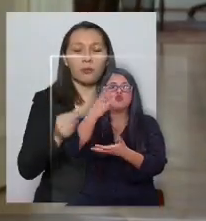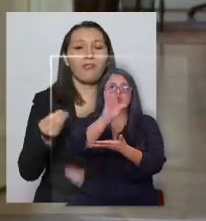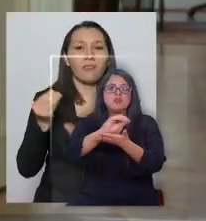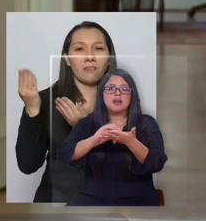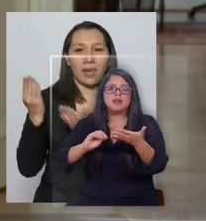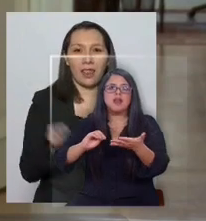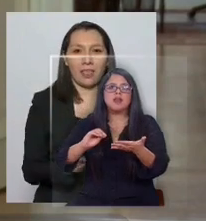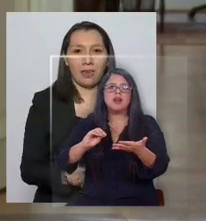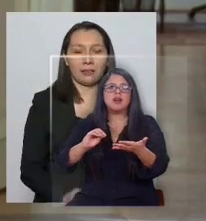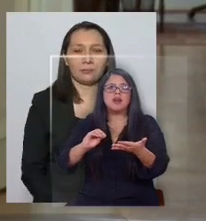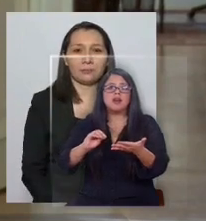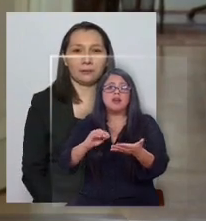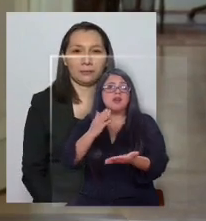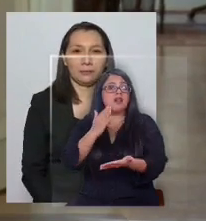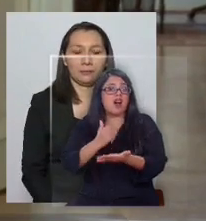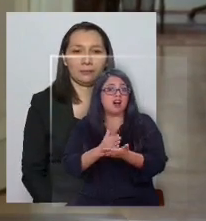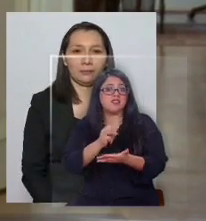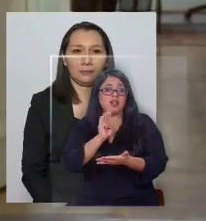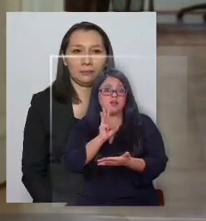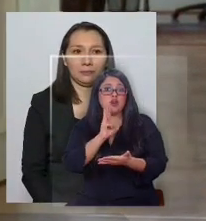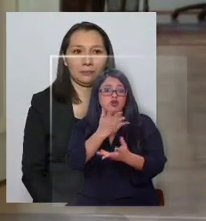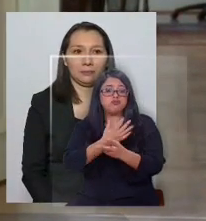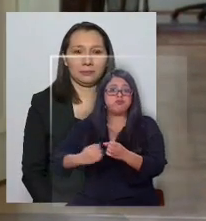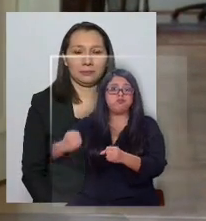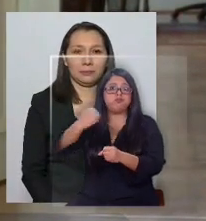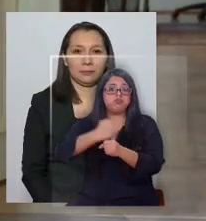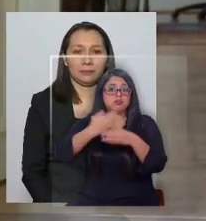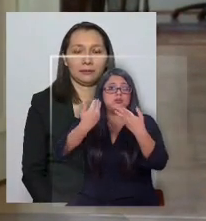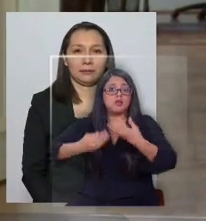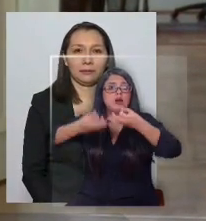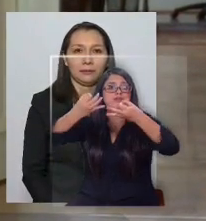Cuevas, eso hasta este miércoles.